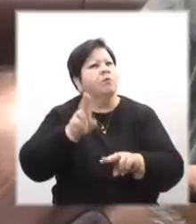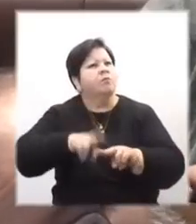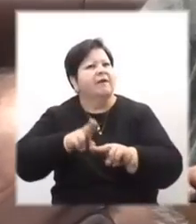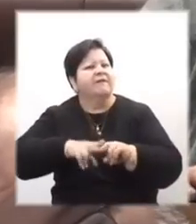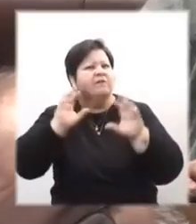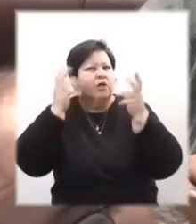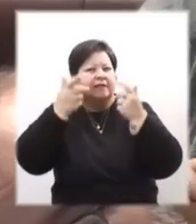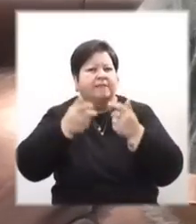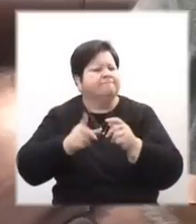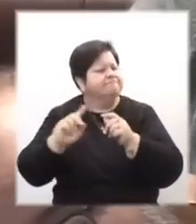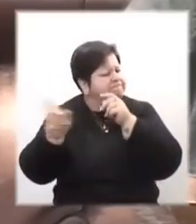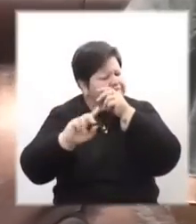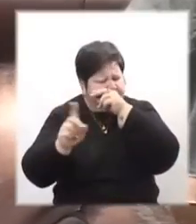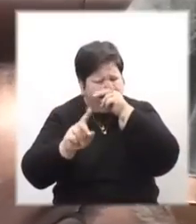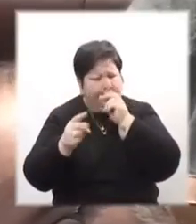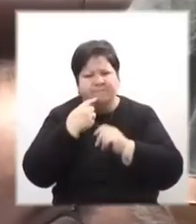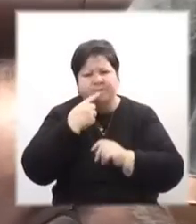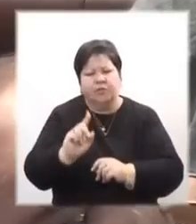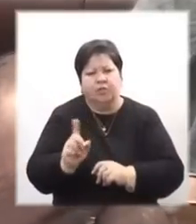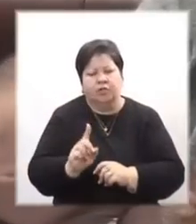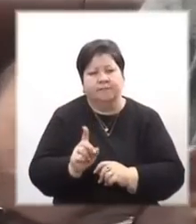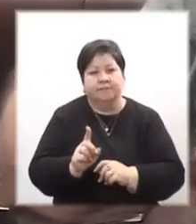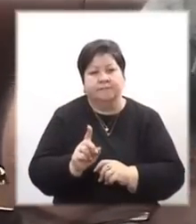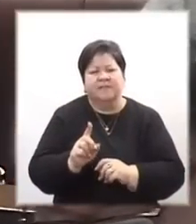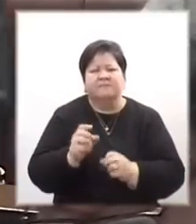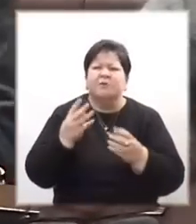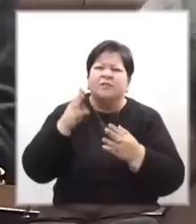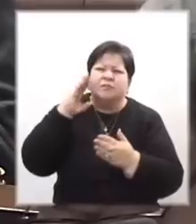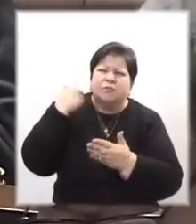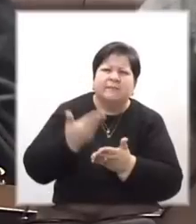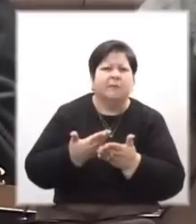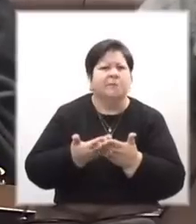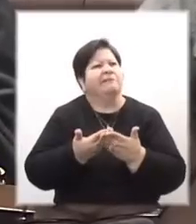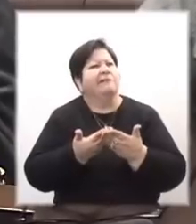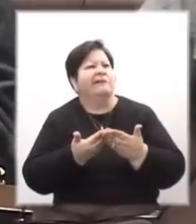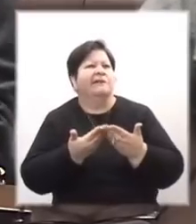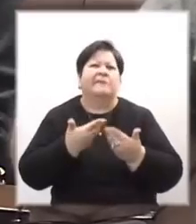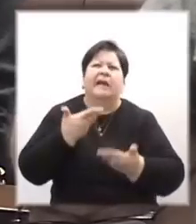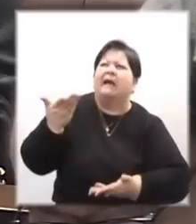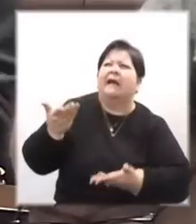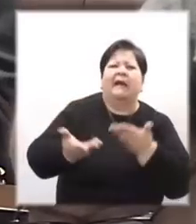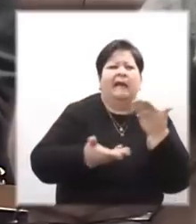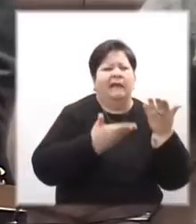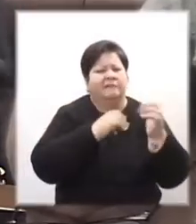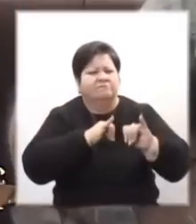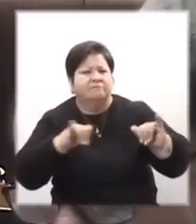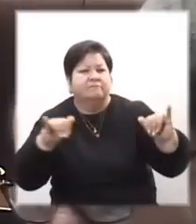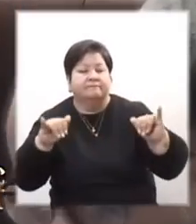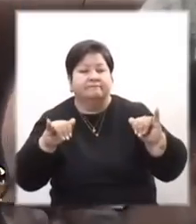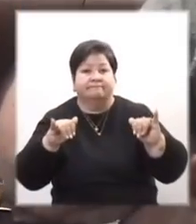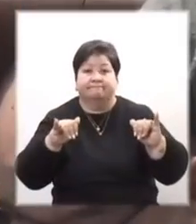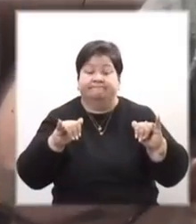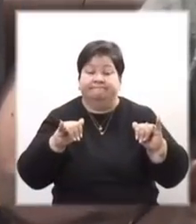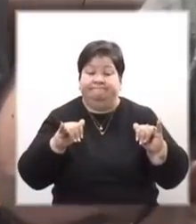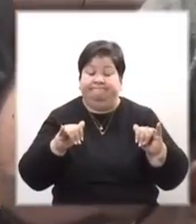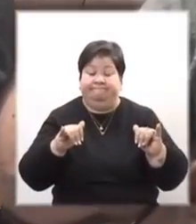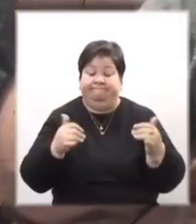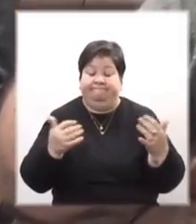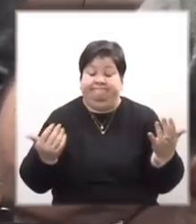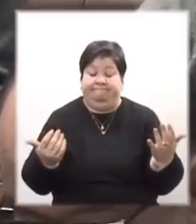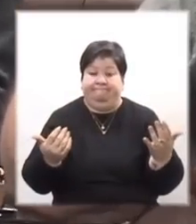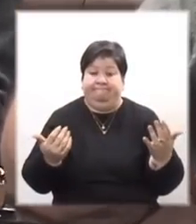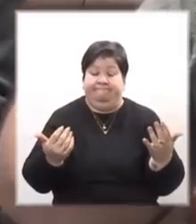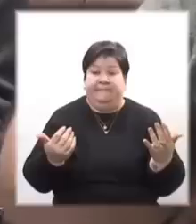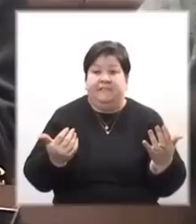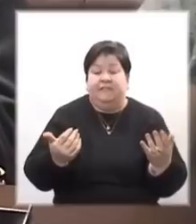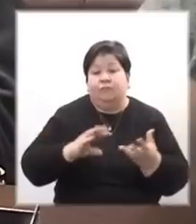una pregunta que nosotros le hicimos y que calificó como una propuesta marketinera. Para nosotros es casi que una autocrítica pública que el ministro